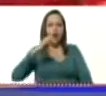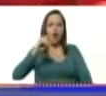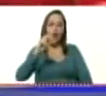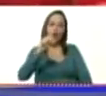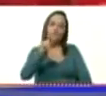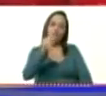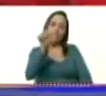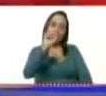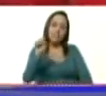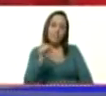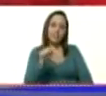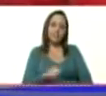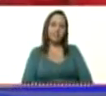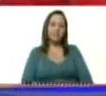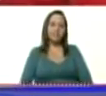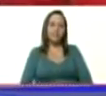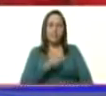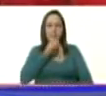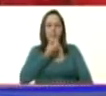Una belleza.